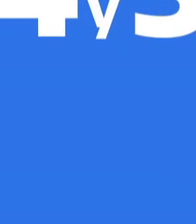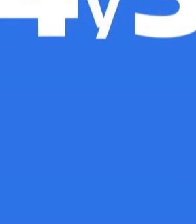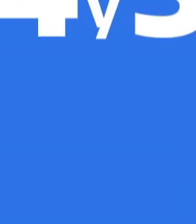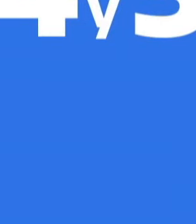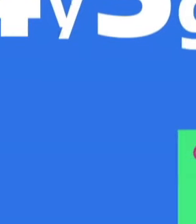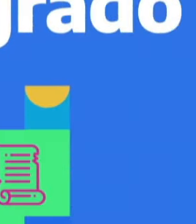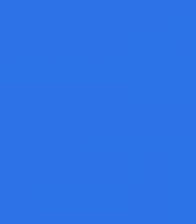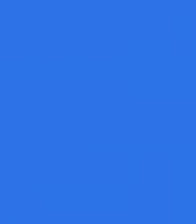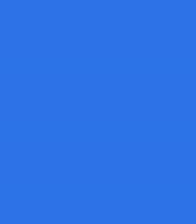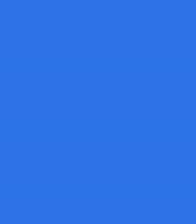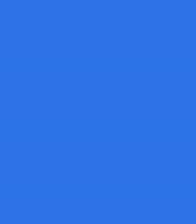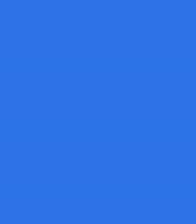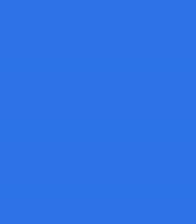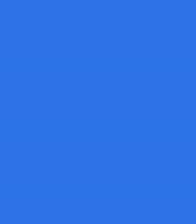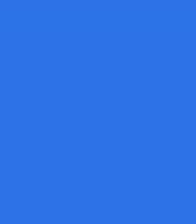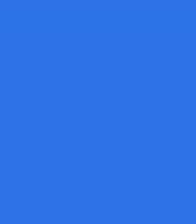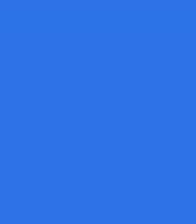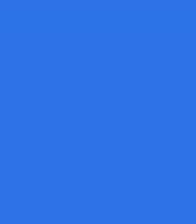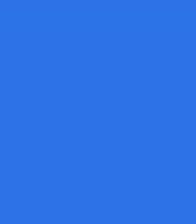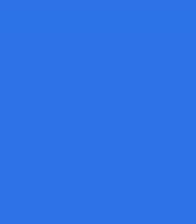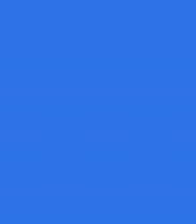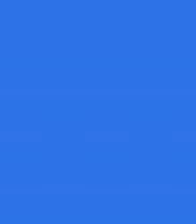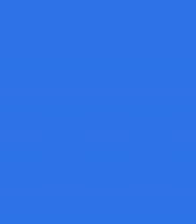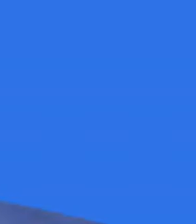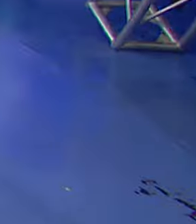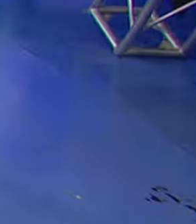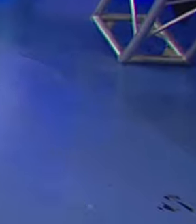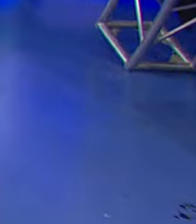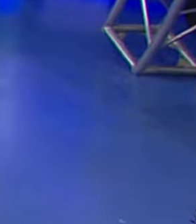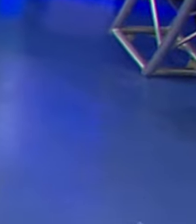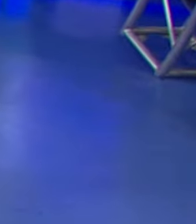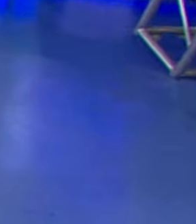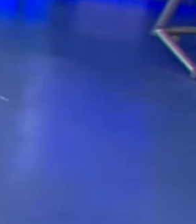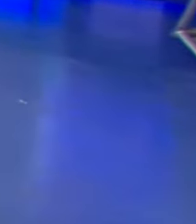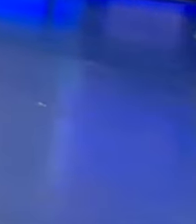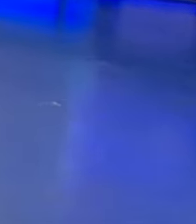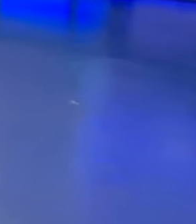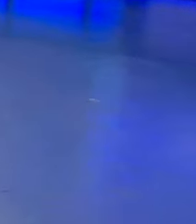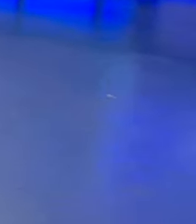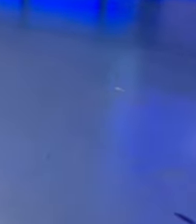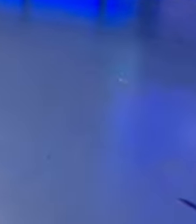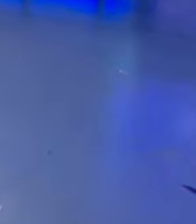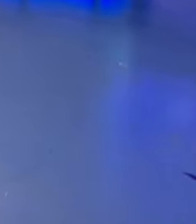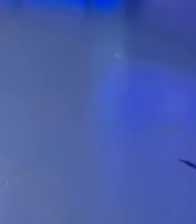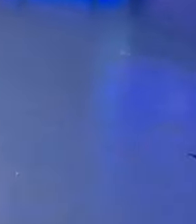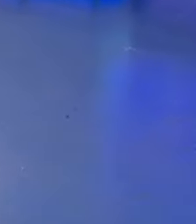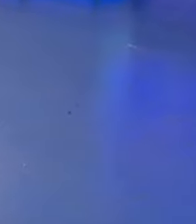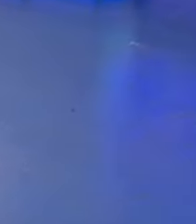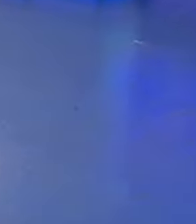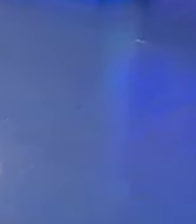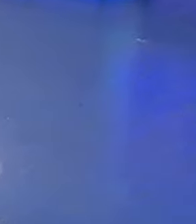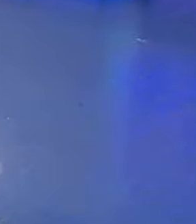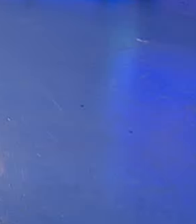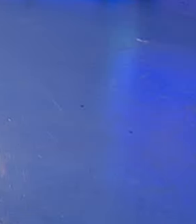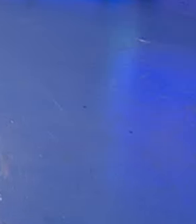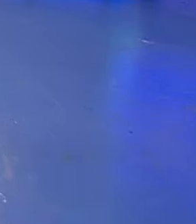le dice samba. Nació en Formosa y le gusta el chipá. Hola, hola, hola, buenos mediodías a todos y a